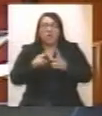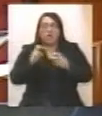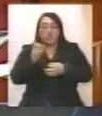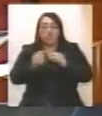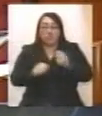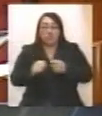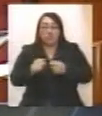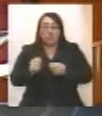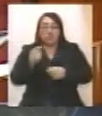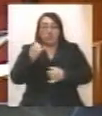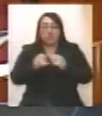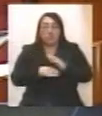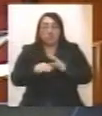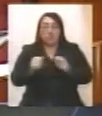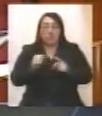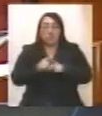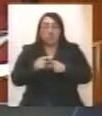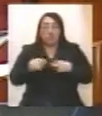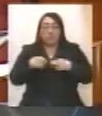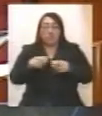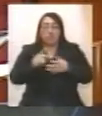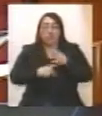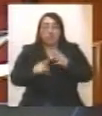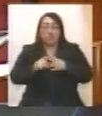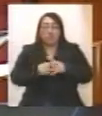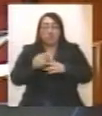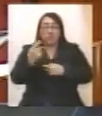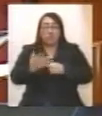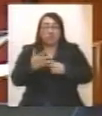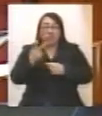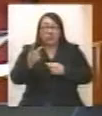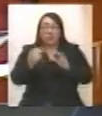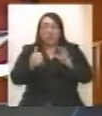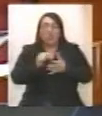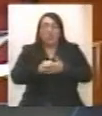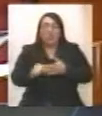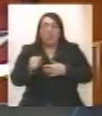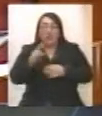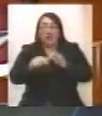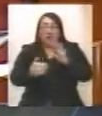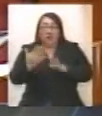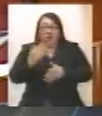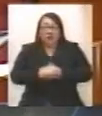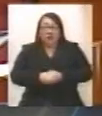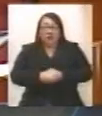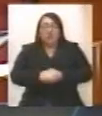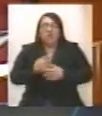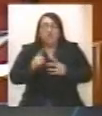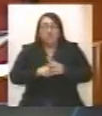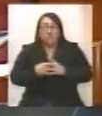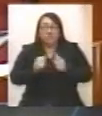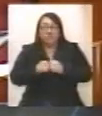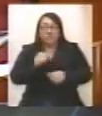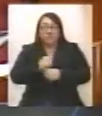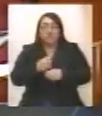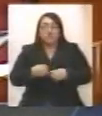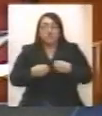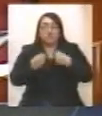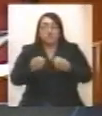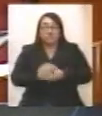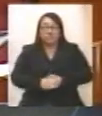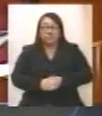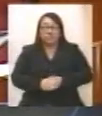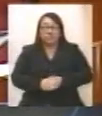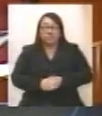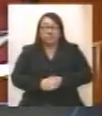se están concluyendo y permitirá que a partir del segundo semestre del 2015 se inicie la entrega paulatina